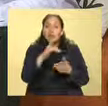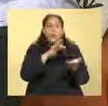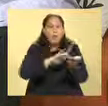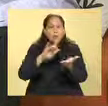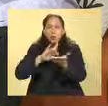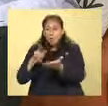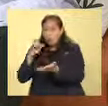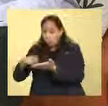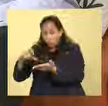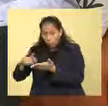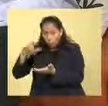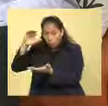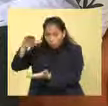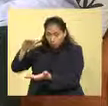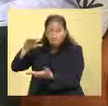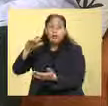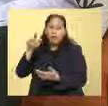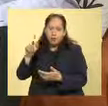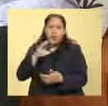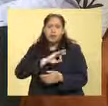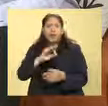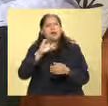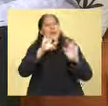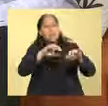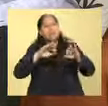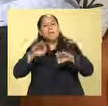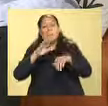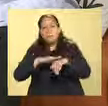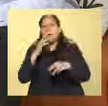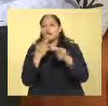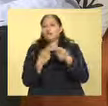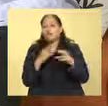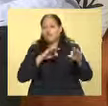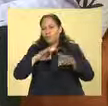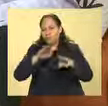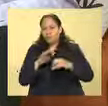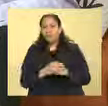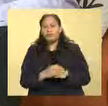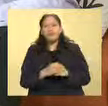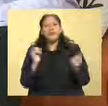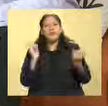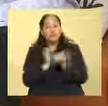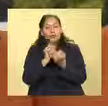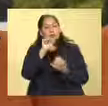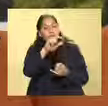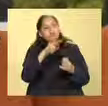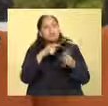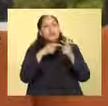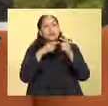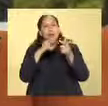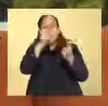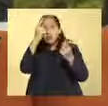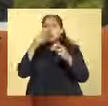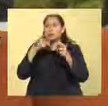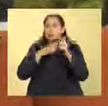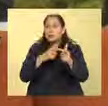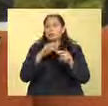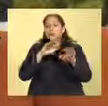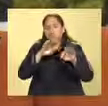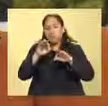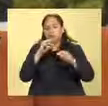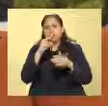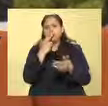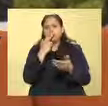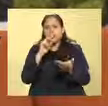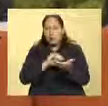Entonces, aportando y apoyando a la industria nacional, así se van a generar más empleos y a preservar los